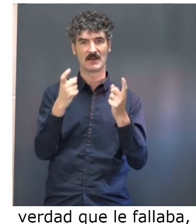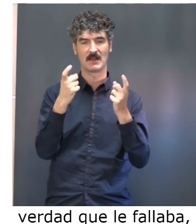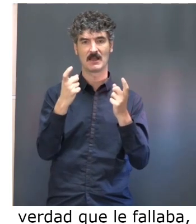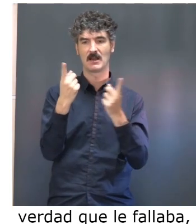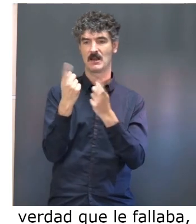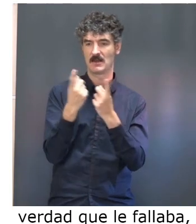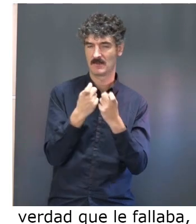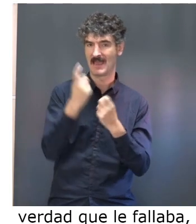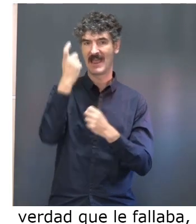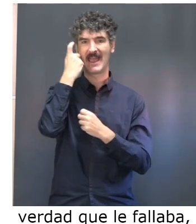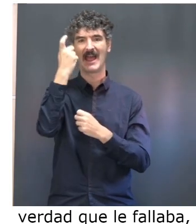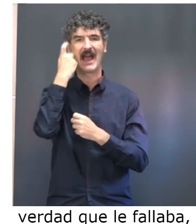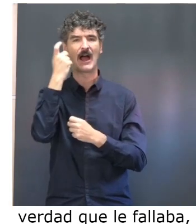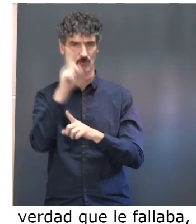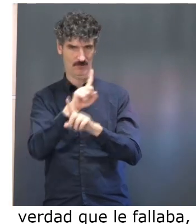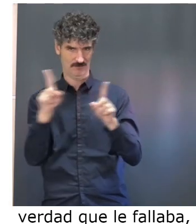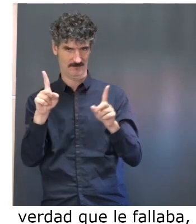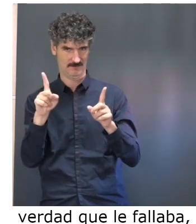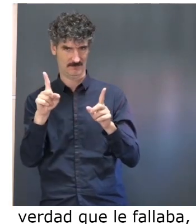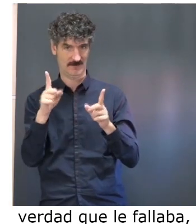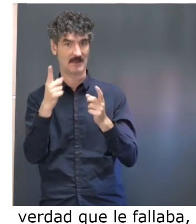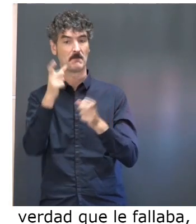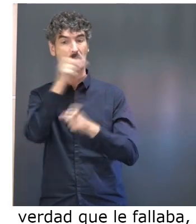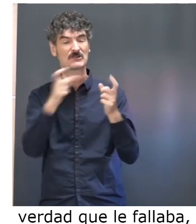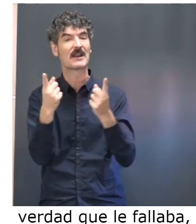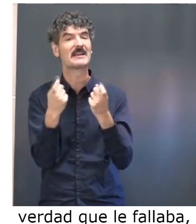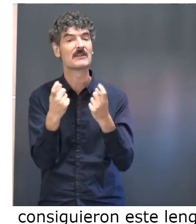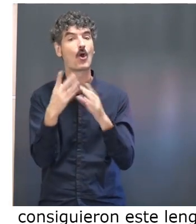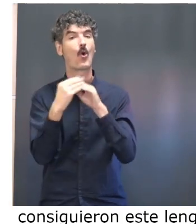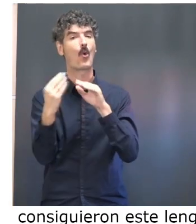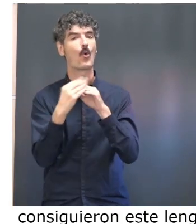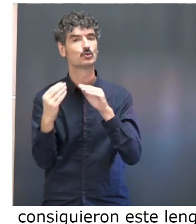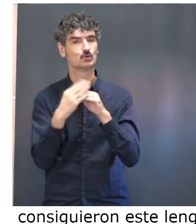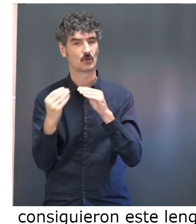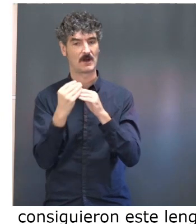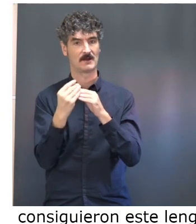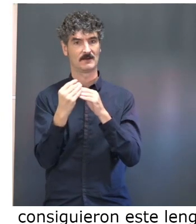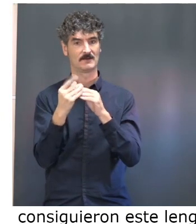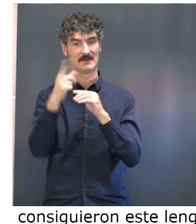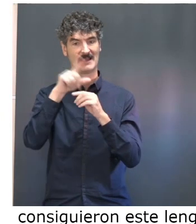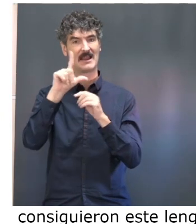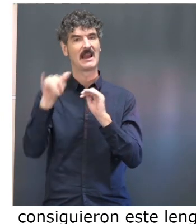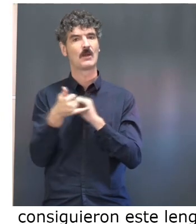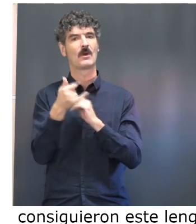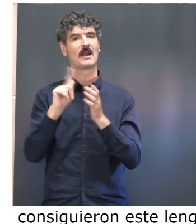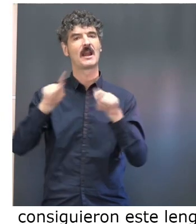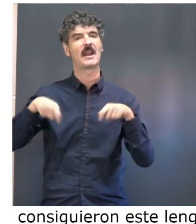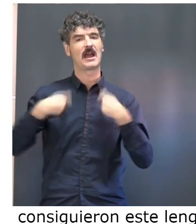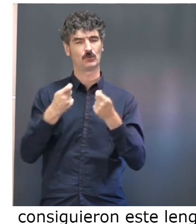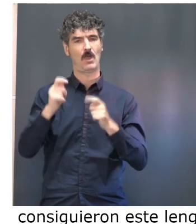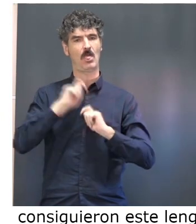con la manía de ser maestrica, ya disculparéis, que todos los usuarios pues bueno, tengan ese lenguaje natural a su